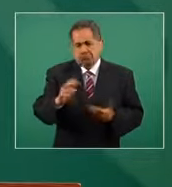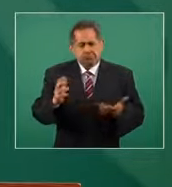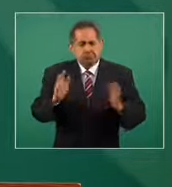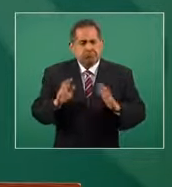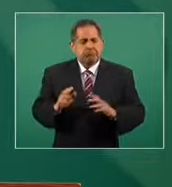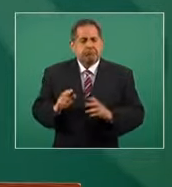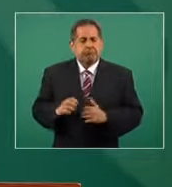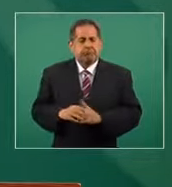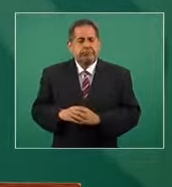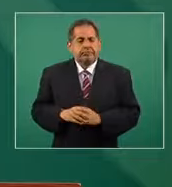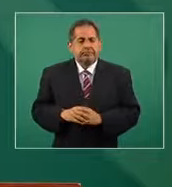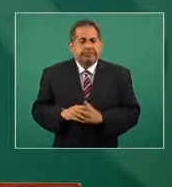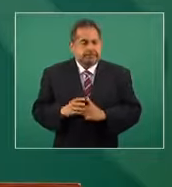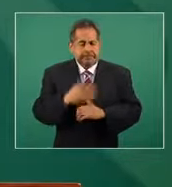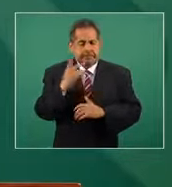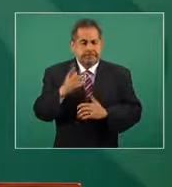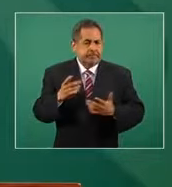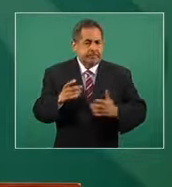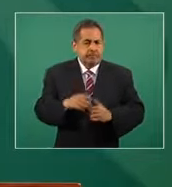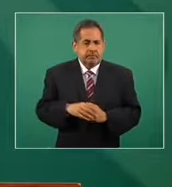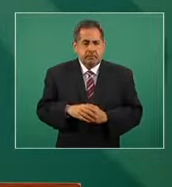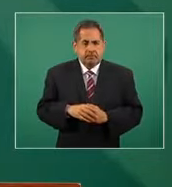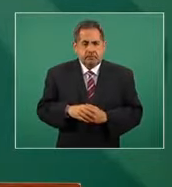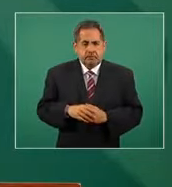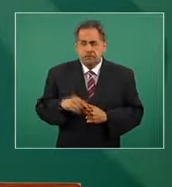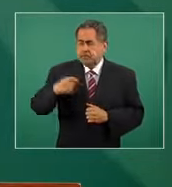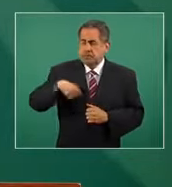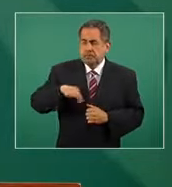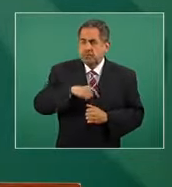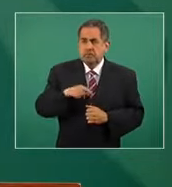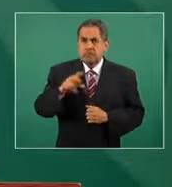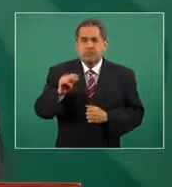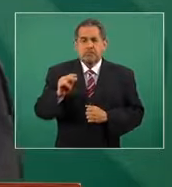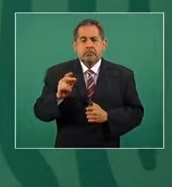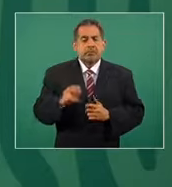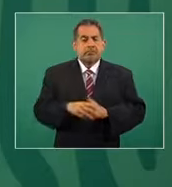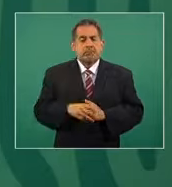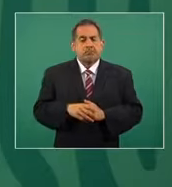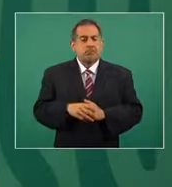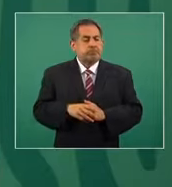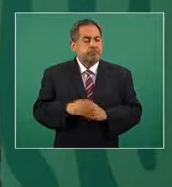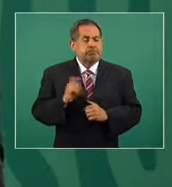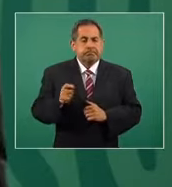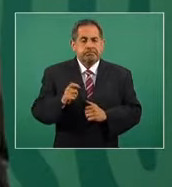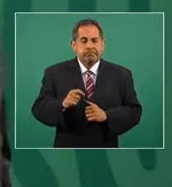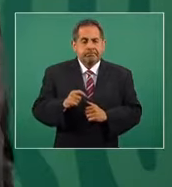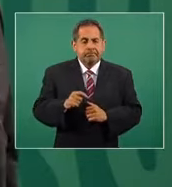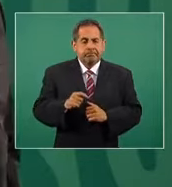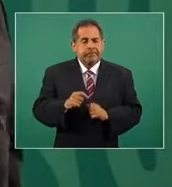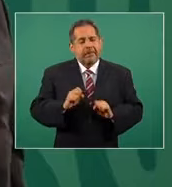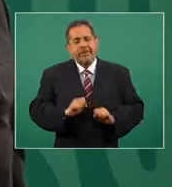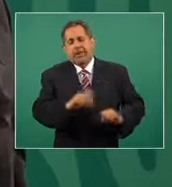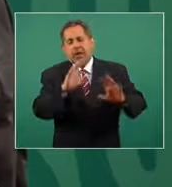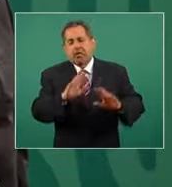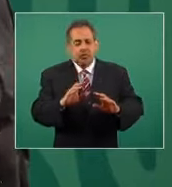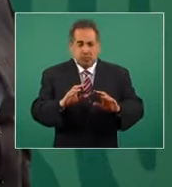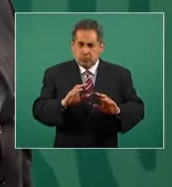porque nosotros no vamos a dejar de insistir